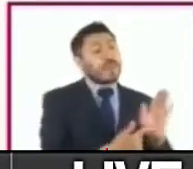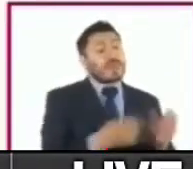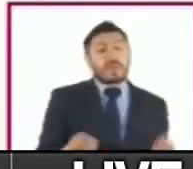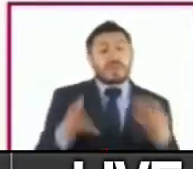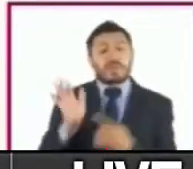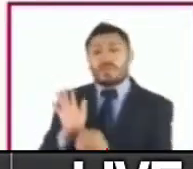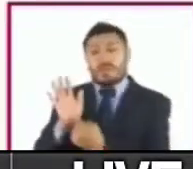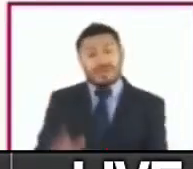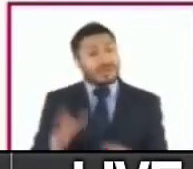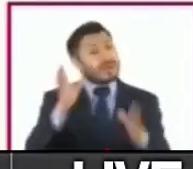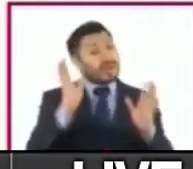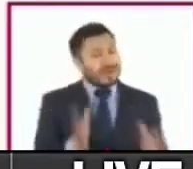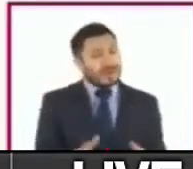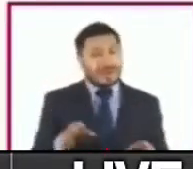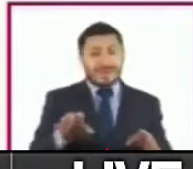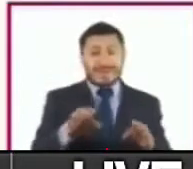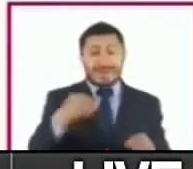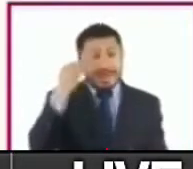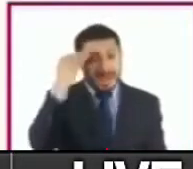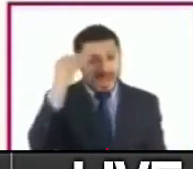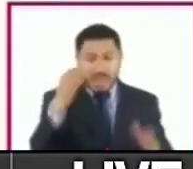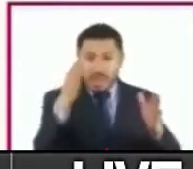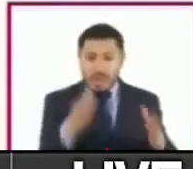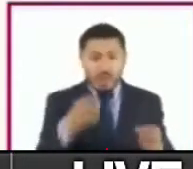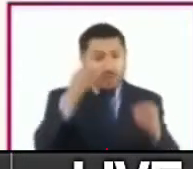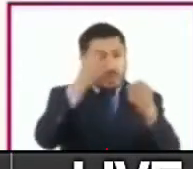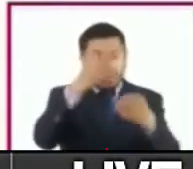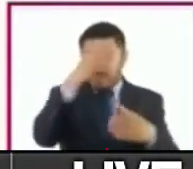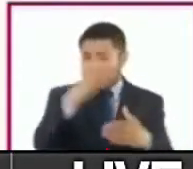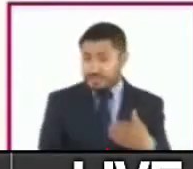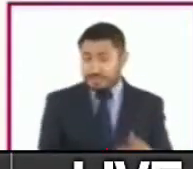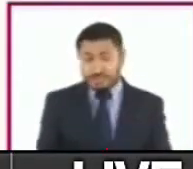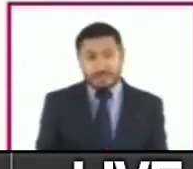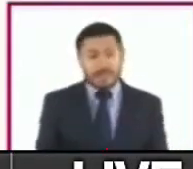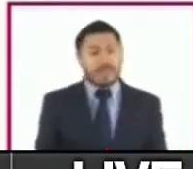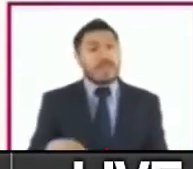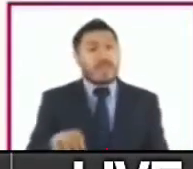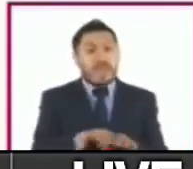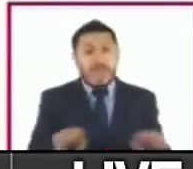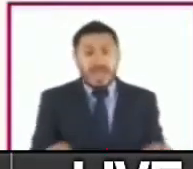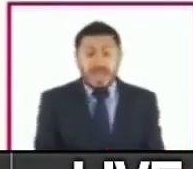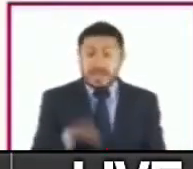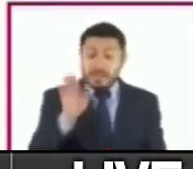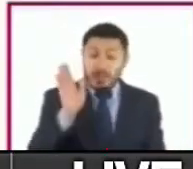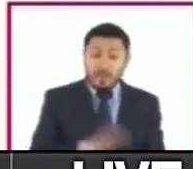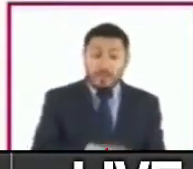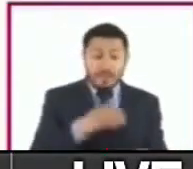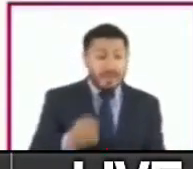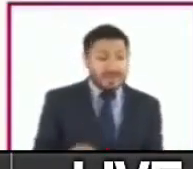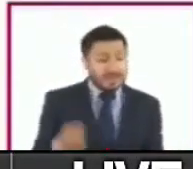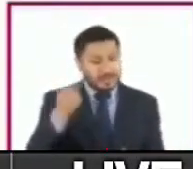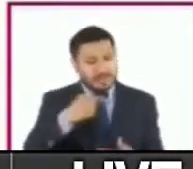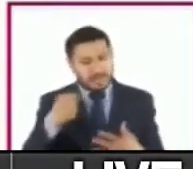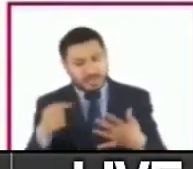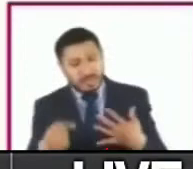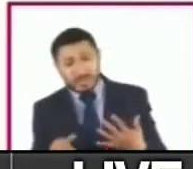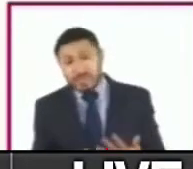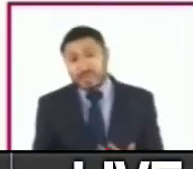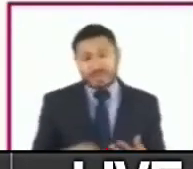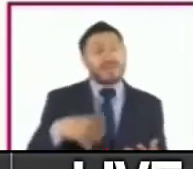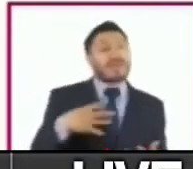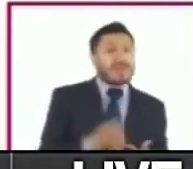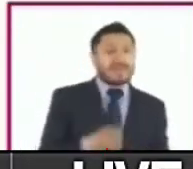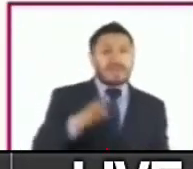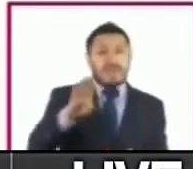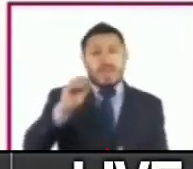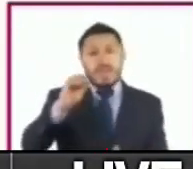parcial. El jugador que sume más puntos al final de todos los parciales es el ganador. El bocia es un deporte